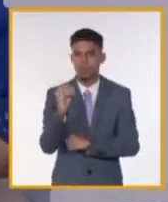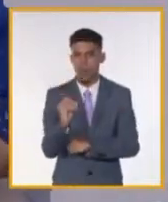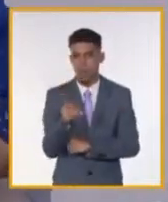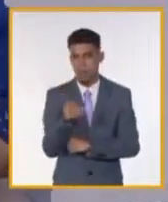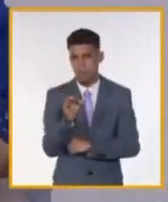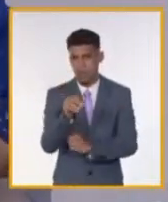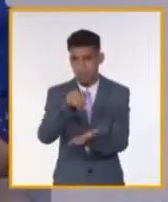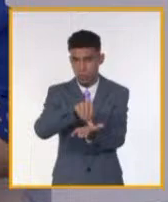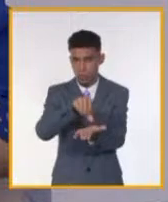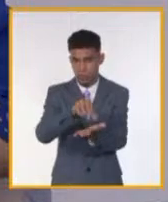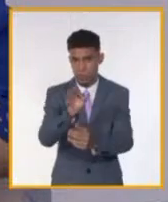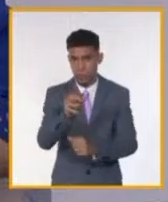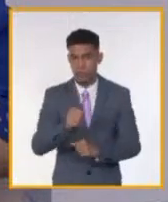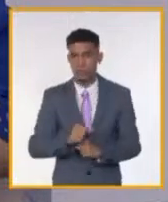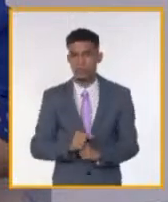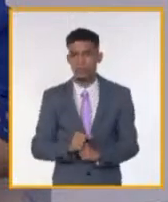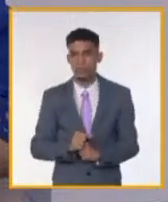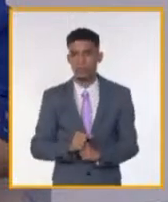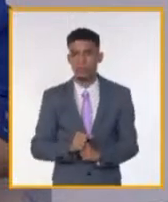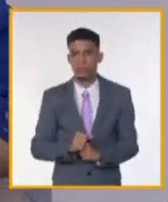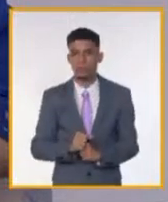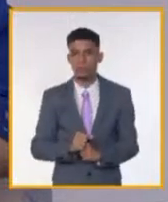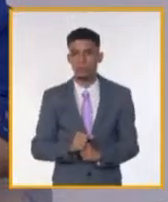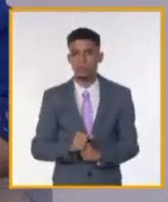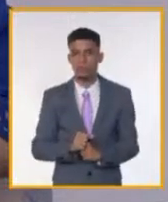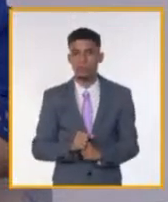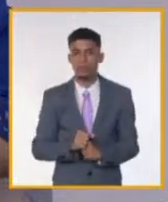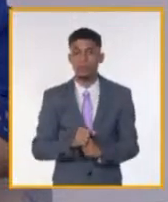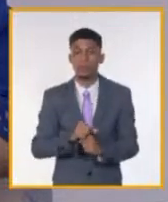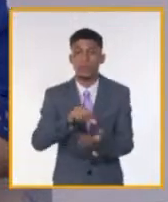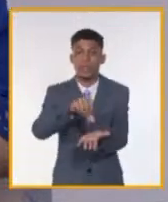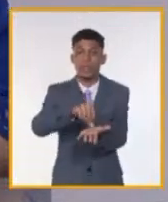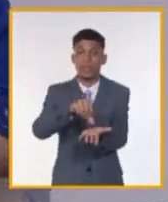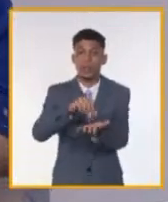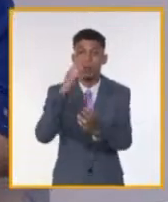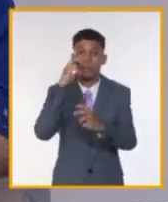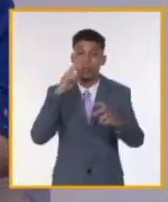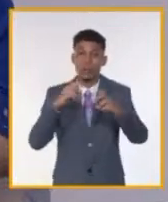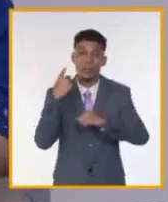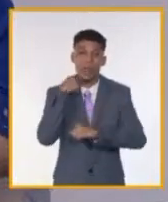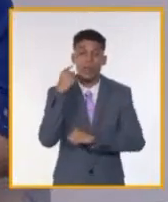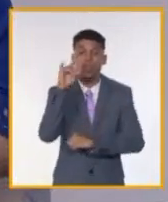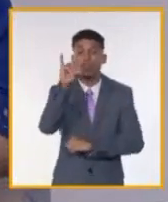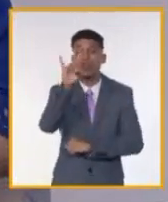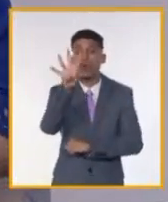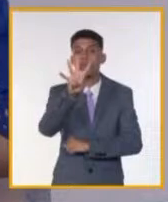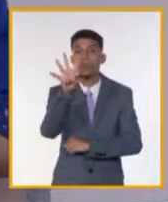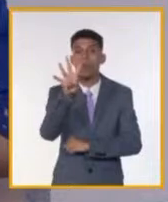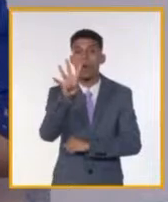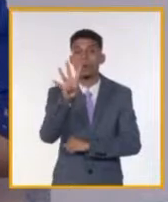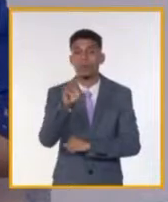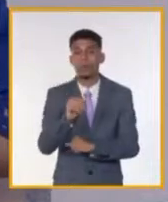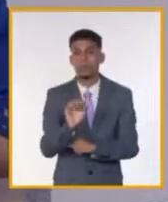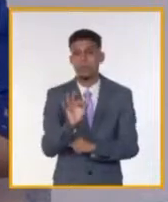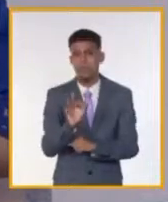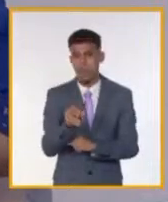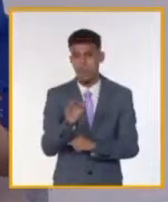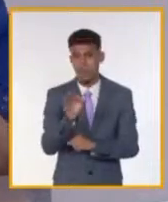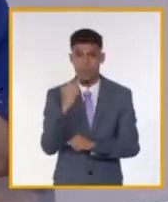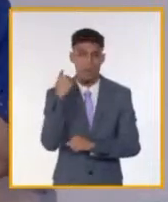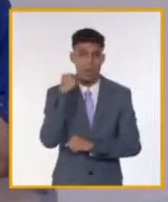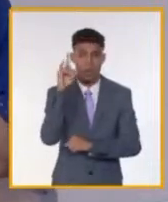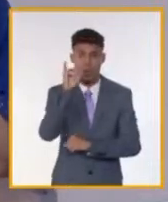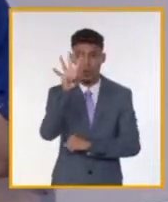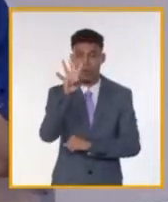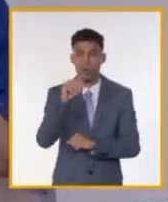decía, EPSIPIN en el año 94 fue pionero en la primera transferencia de tecnología, que en aquel entonces no